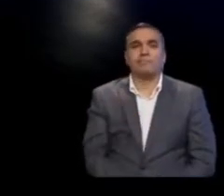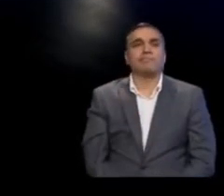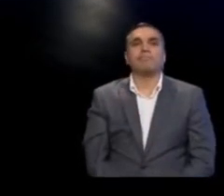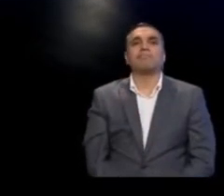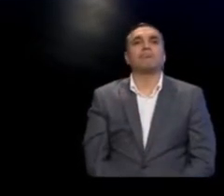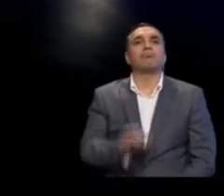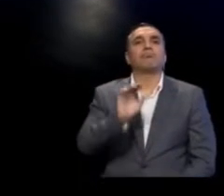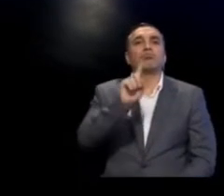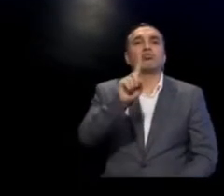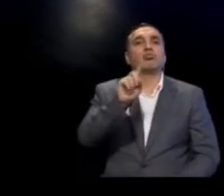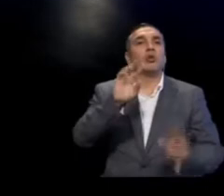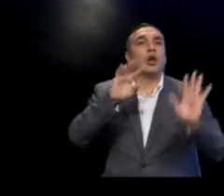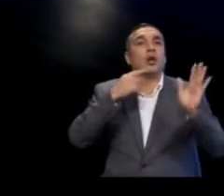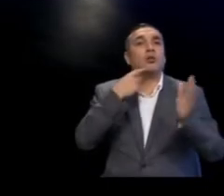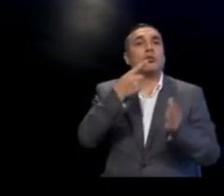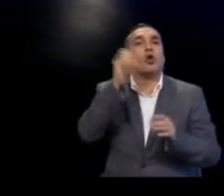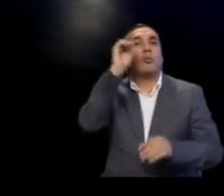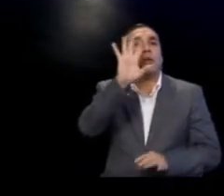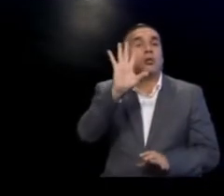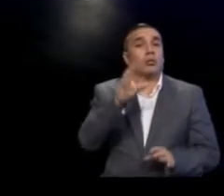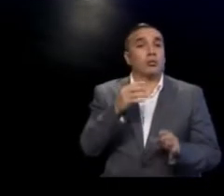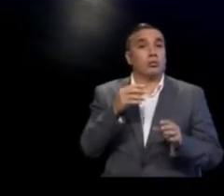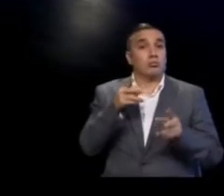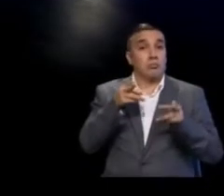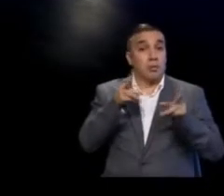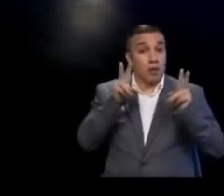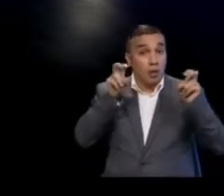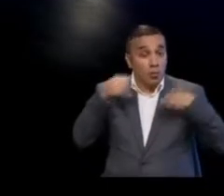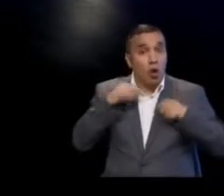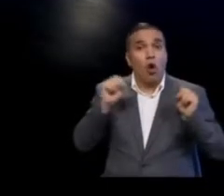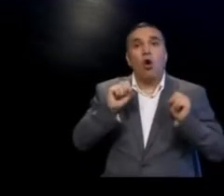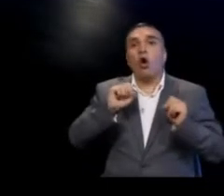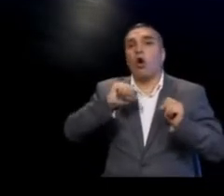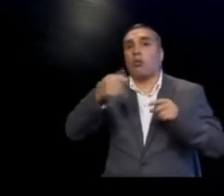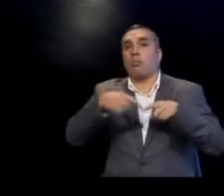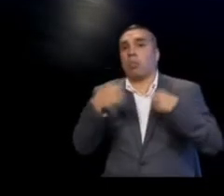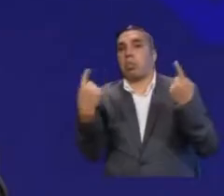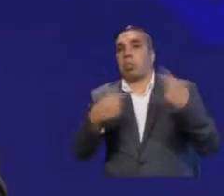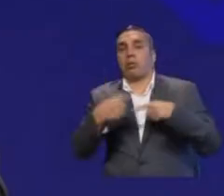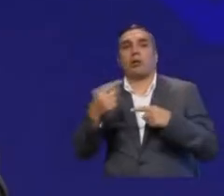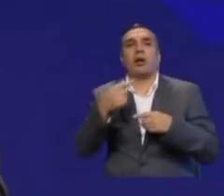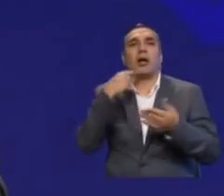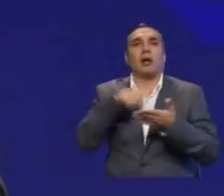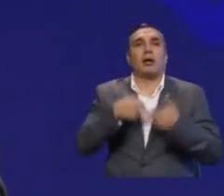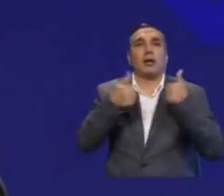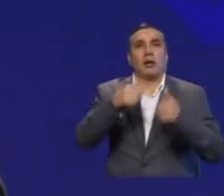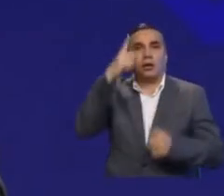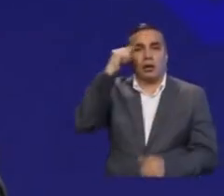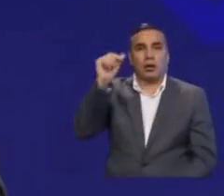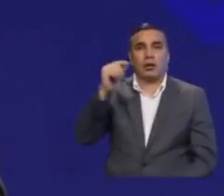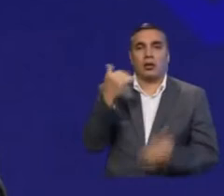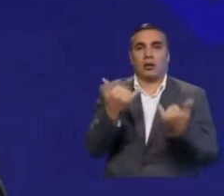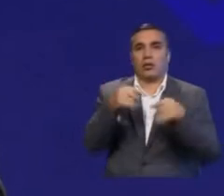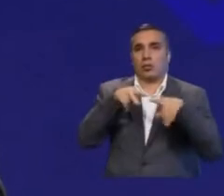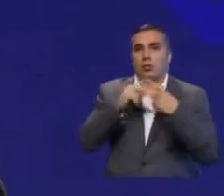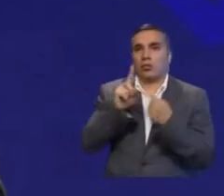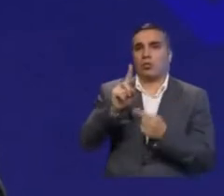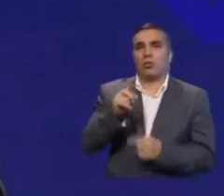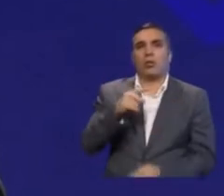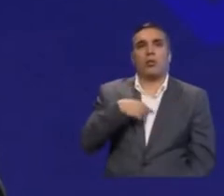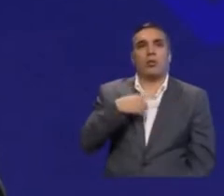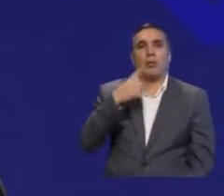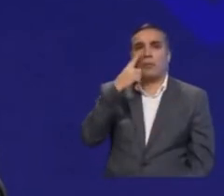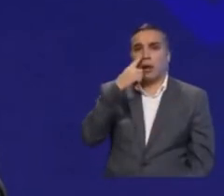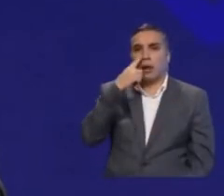cuestionadas mediante un contraste de planteamientos programáticos. Quiero ver si hay contraste, por ejemplo, en el candidato Guillermo Lasso, con quien voy a empezar. Pan y